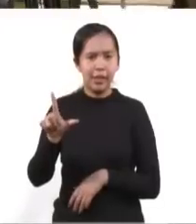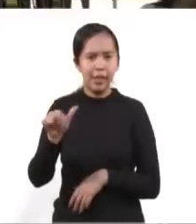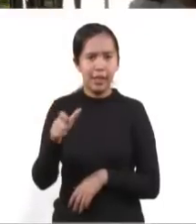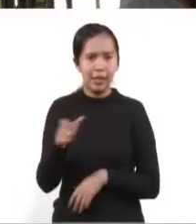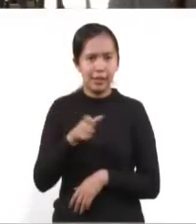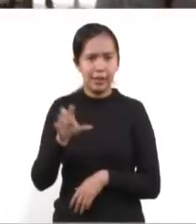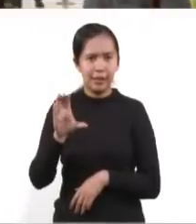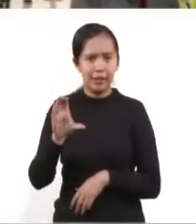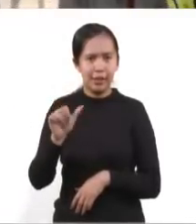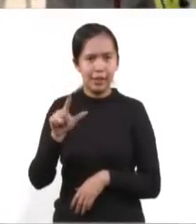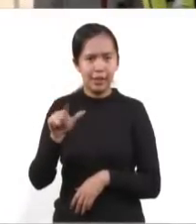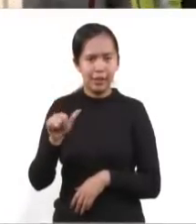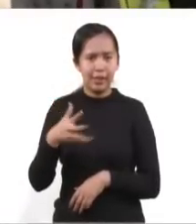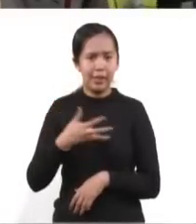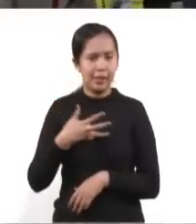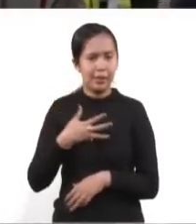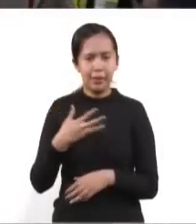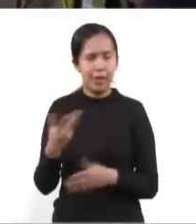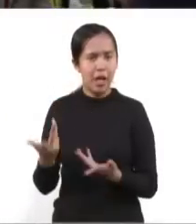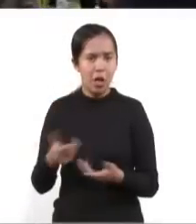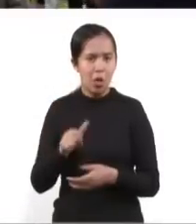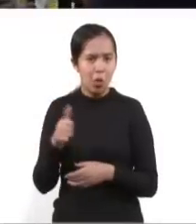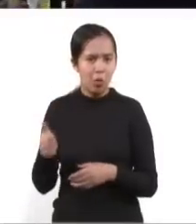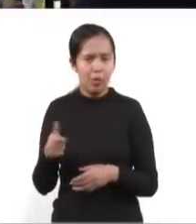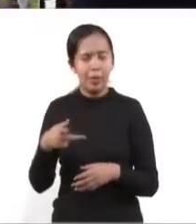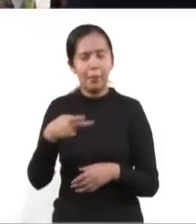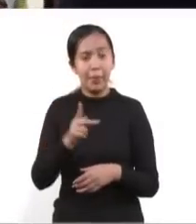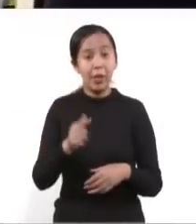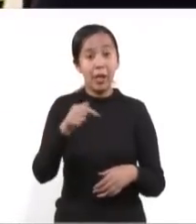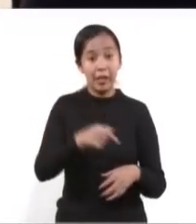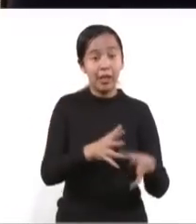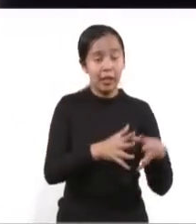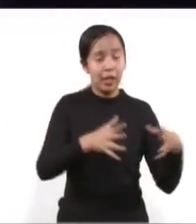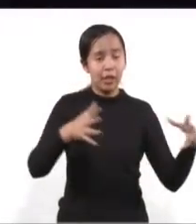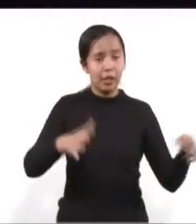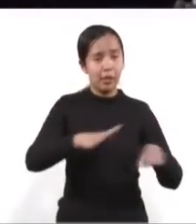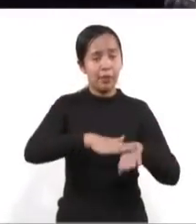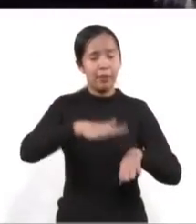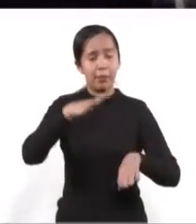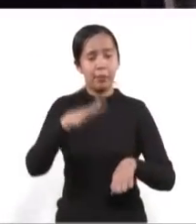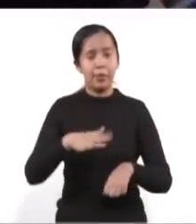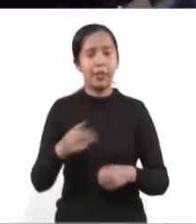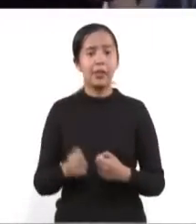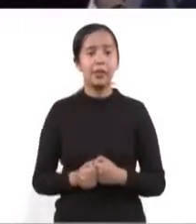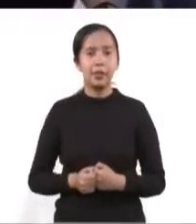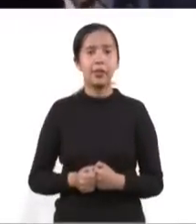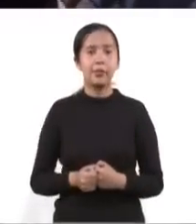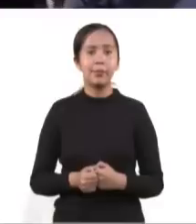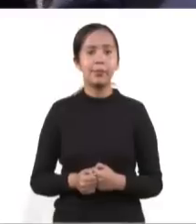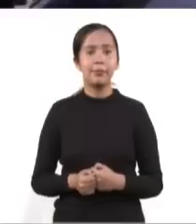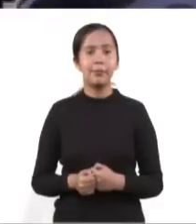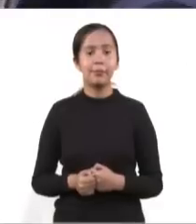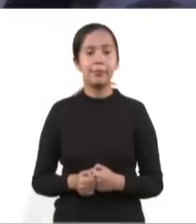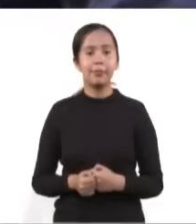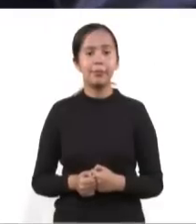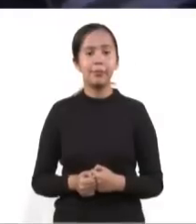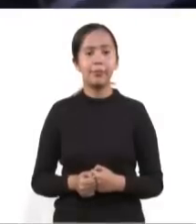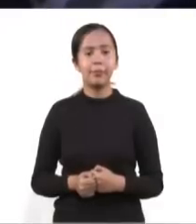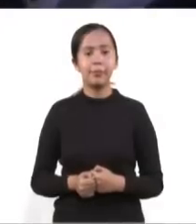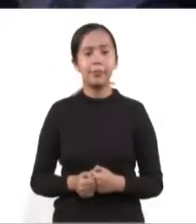tiene 95. Es la más grande per se, para un fin específico, con 15,000 voltios en media tensión.